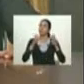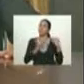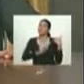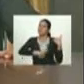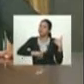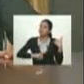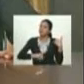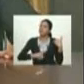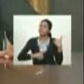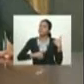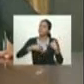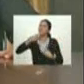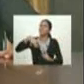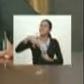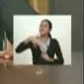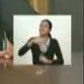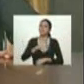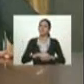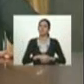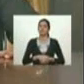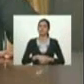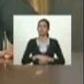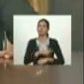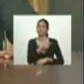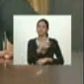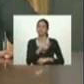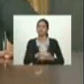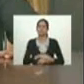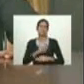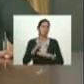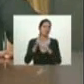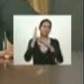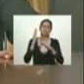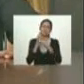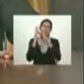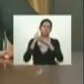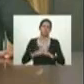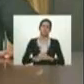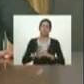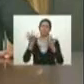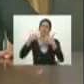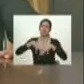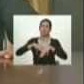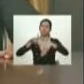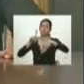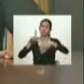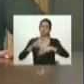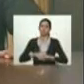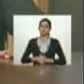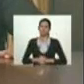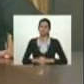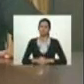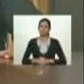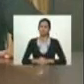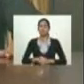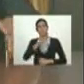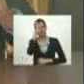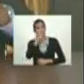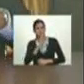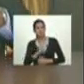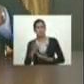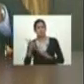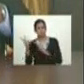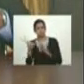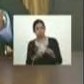derecha sabotea toda la cooperación suramericana integracionista con Brasil